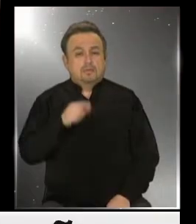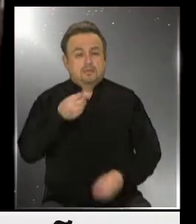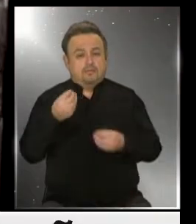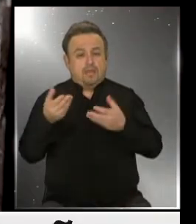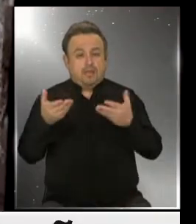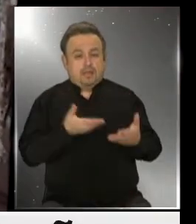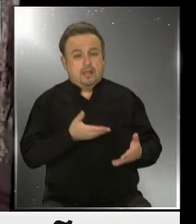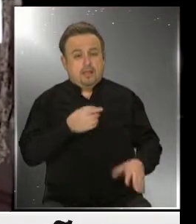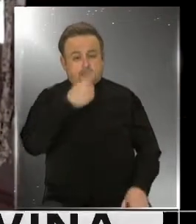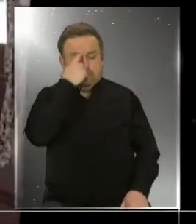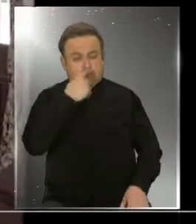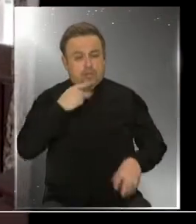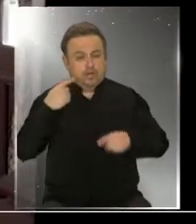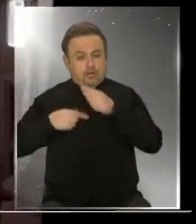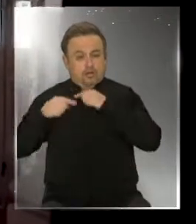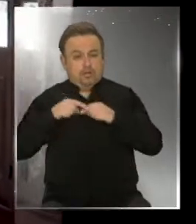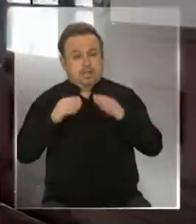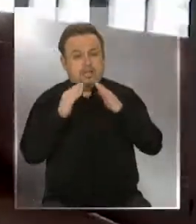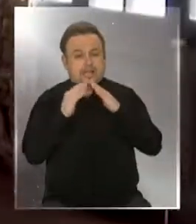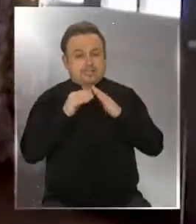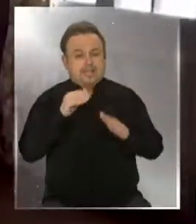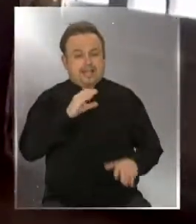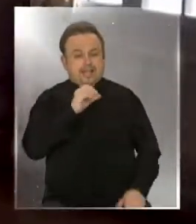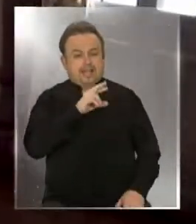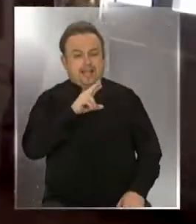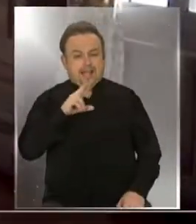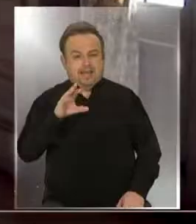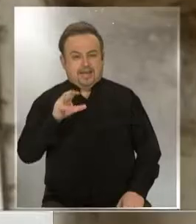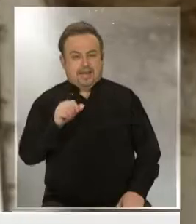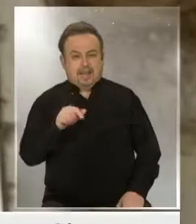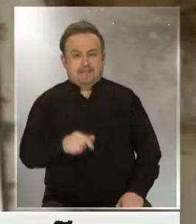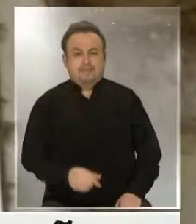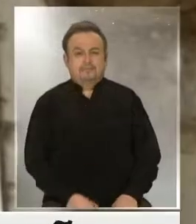Bienvenidos al monumento histórico Casas de los Carrera.